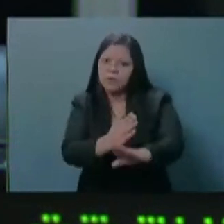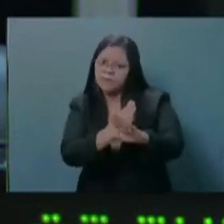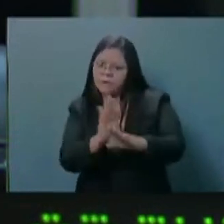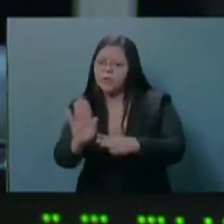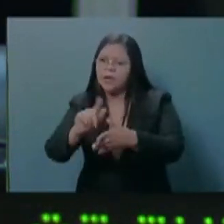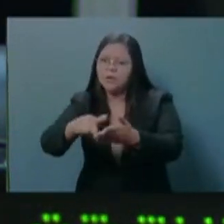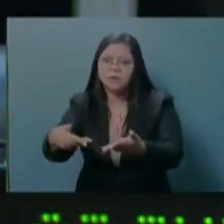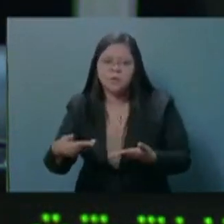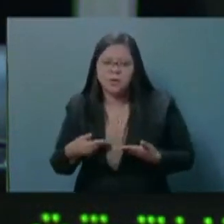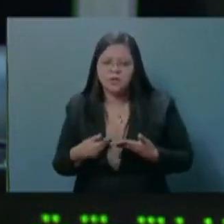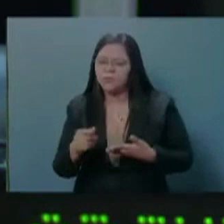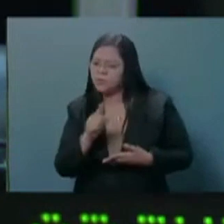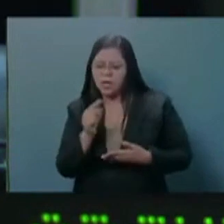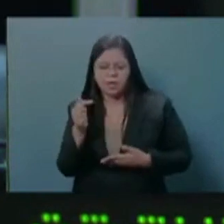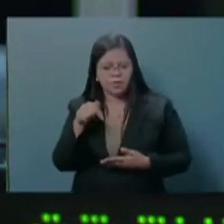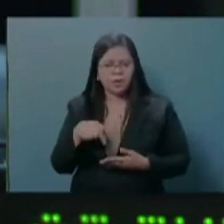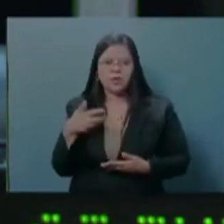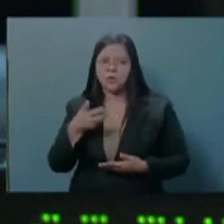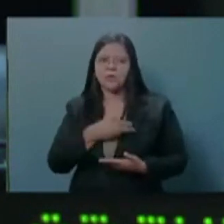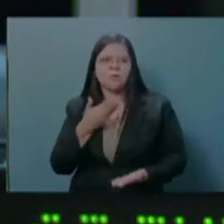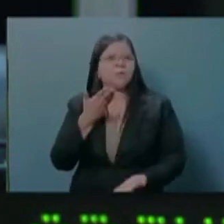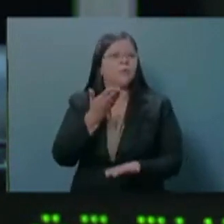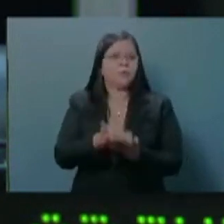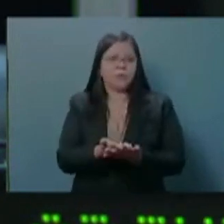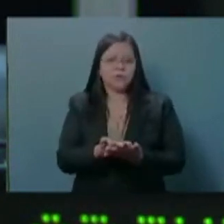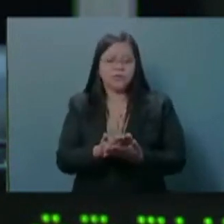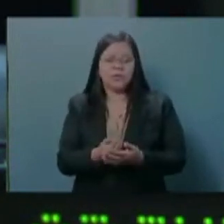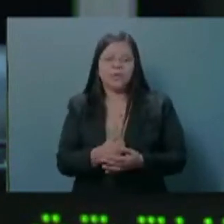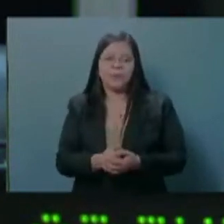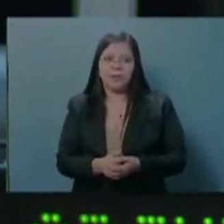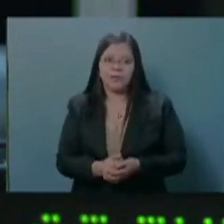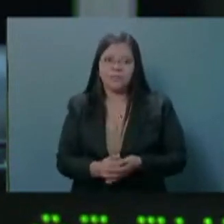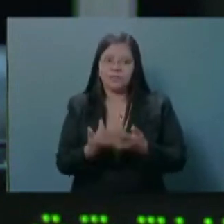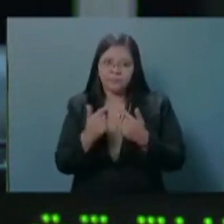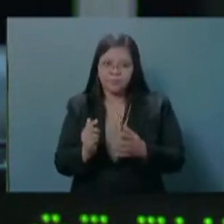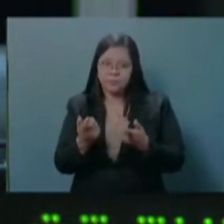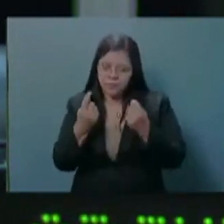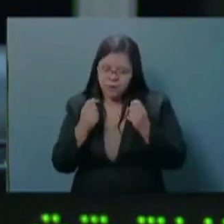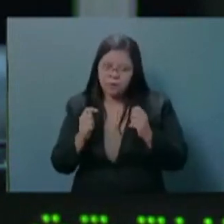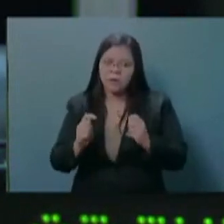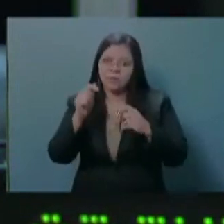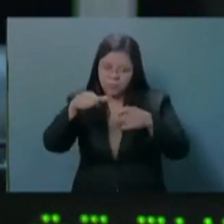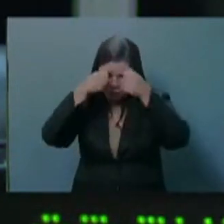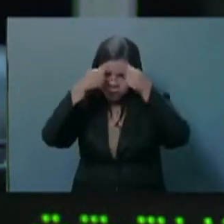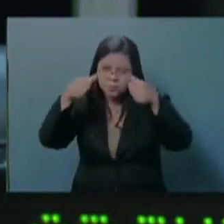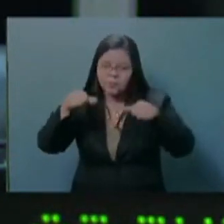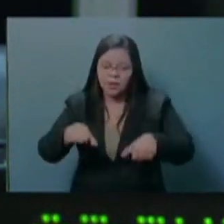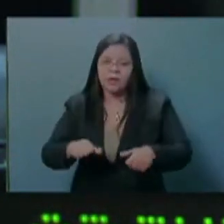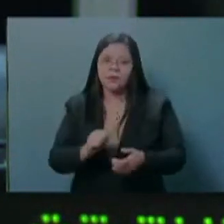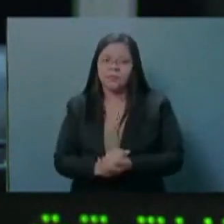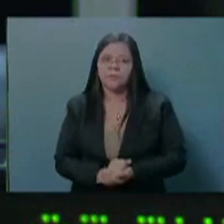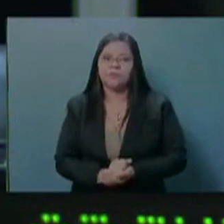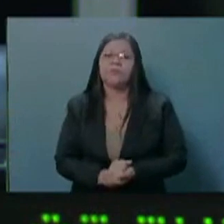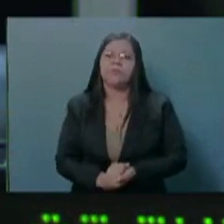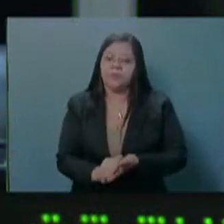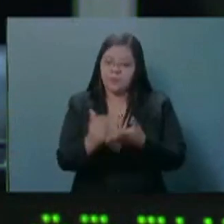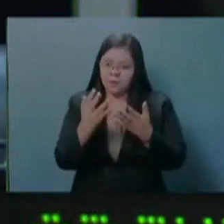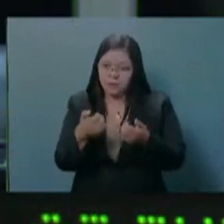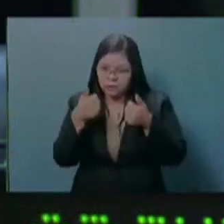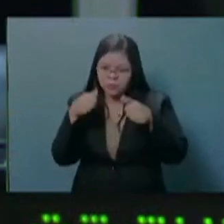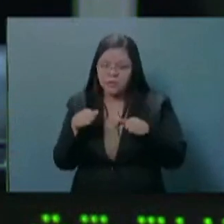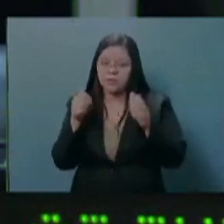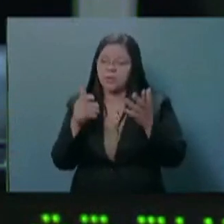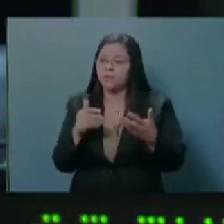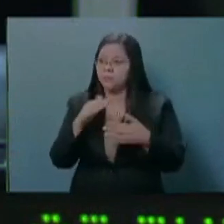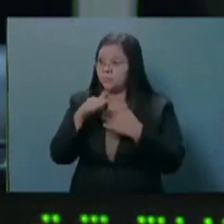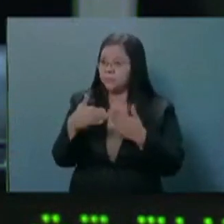no vinieran a través de iniciativas como la que hoy intentan aprobar, o la van a aprobar porque tienen votos con dispensa